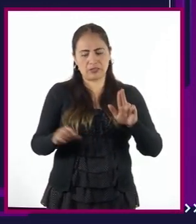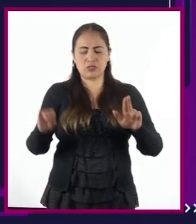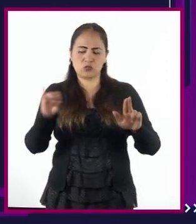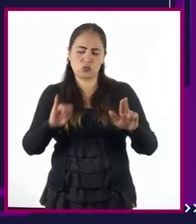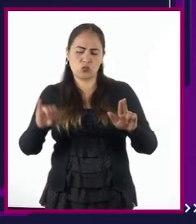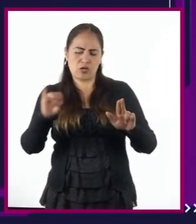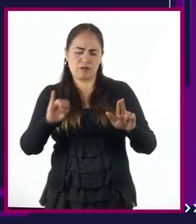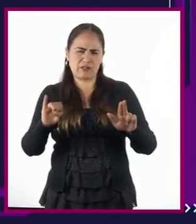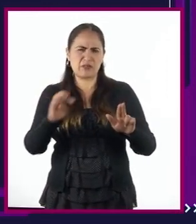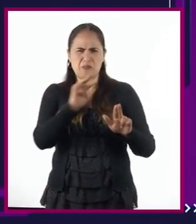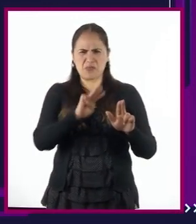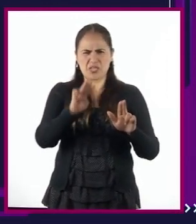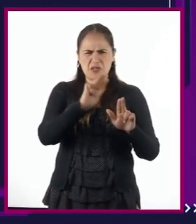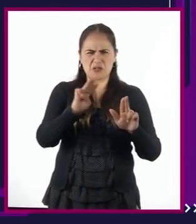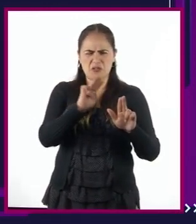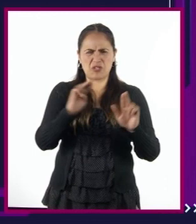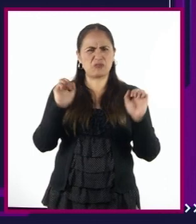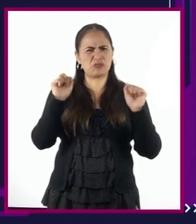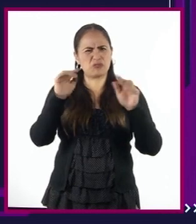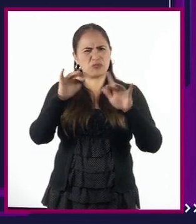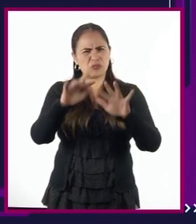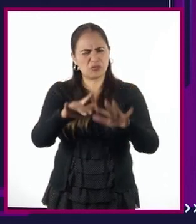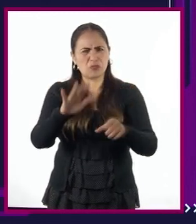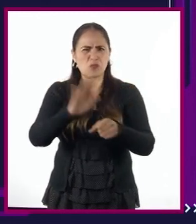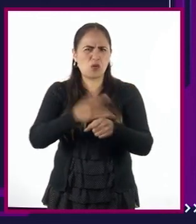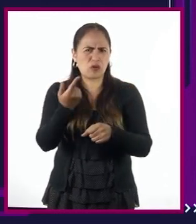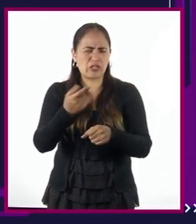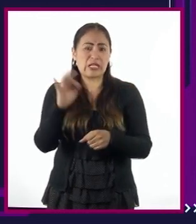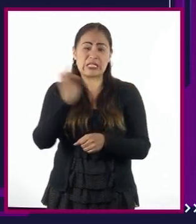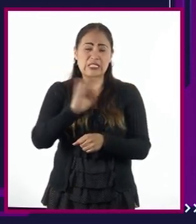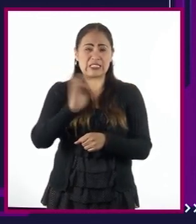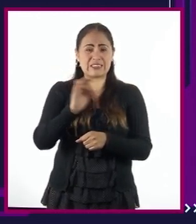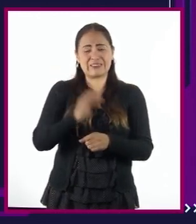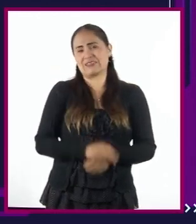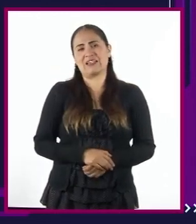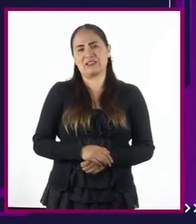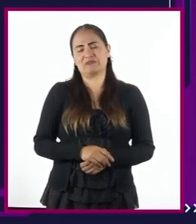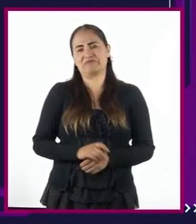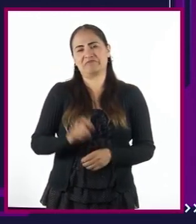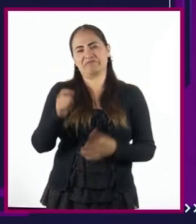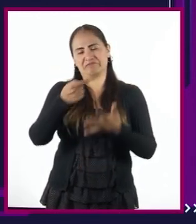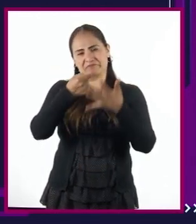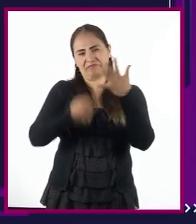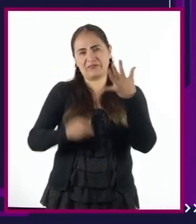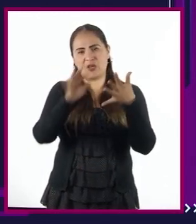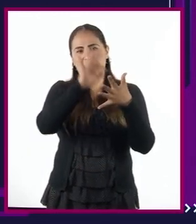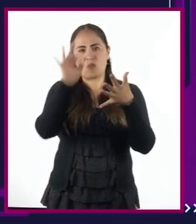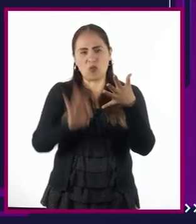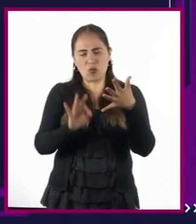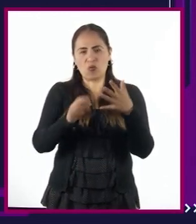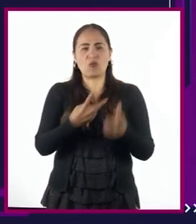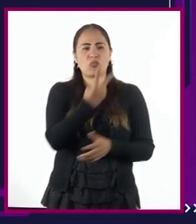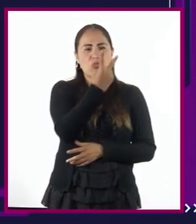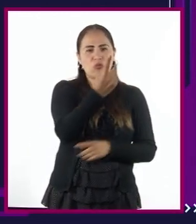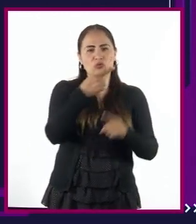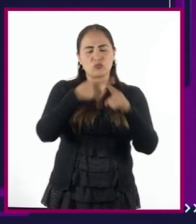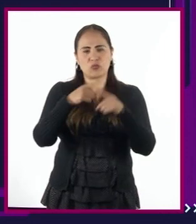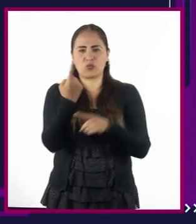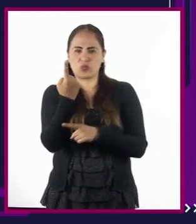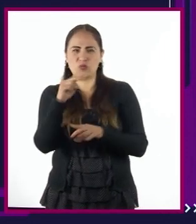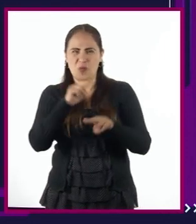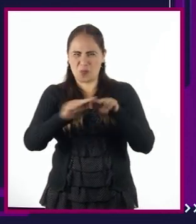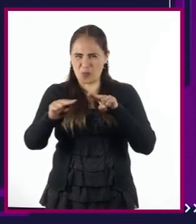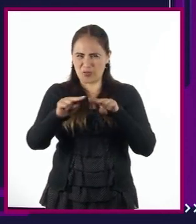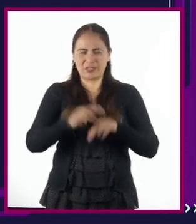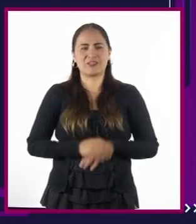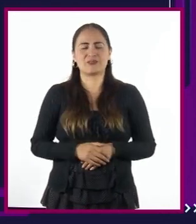jueves. Puede ser que haya miércoles de alguna promoción, por ejemplo, entradas al 2x1.